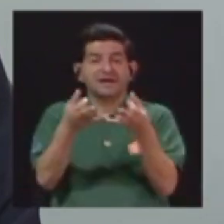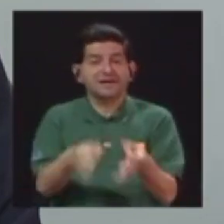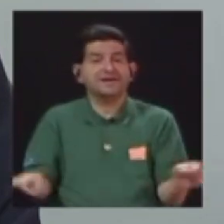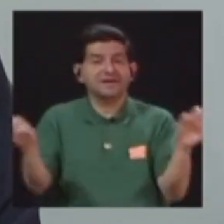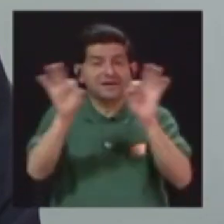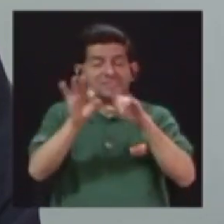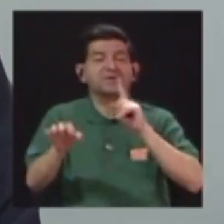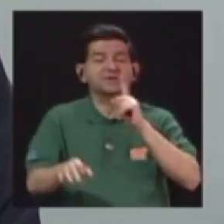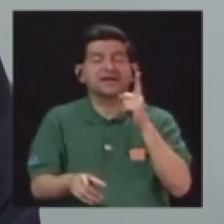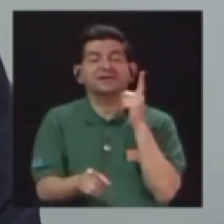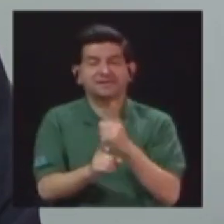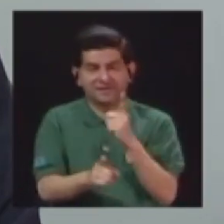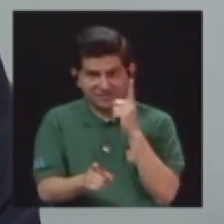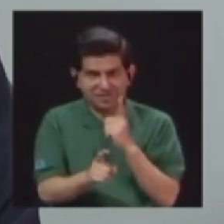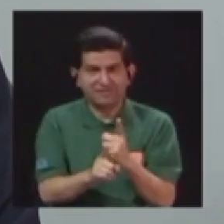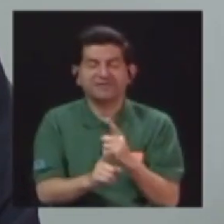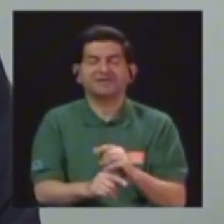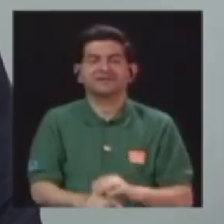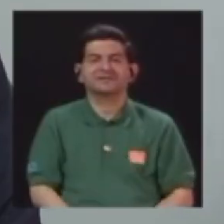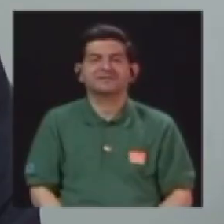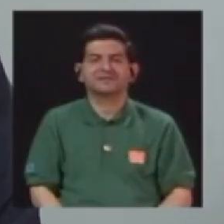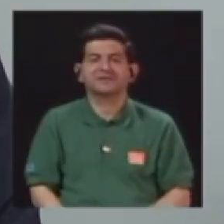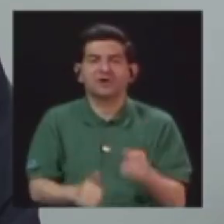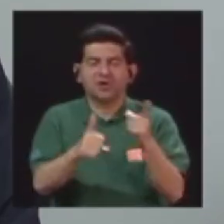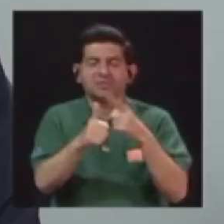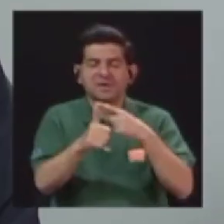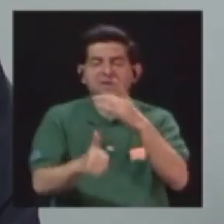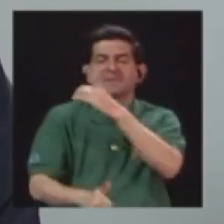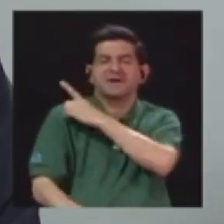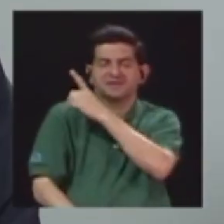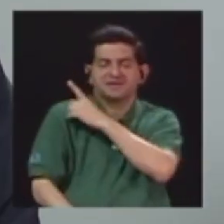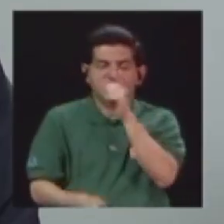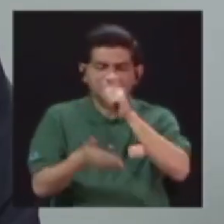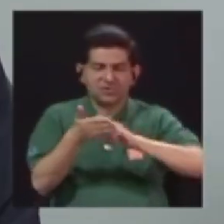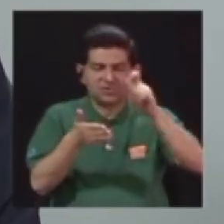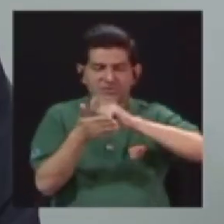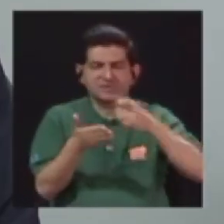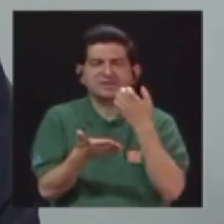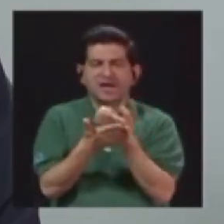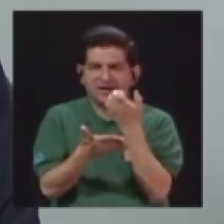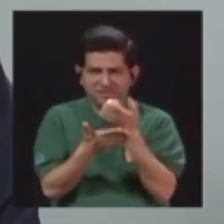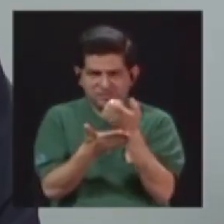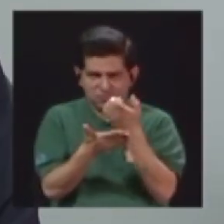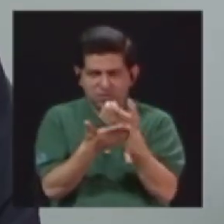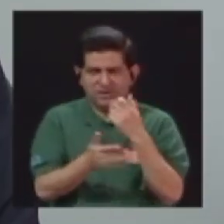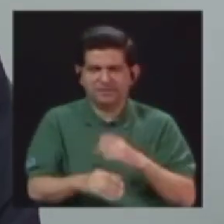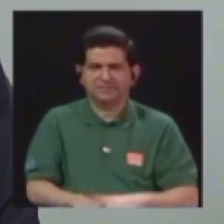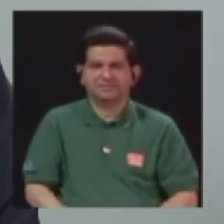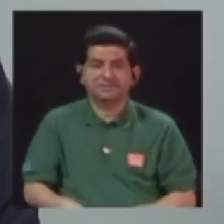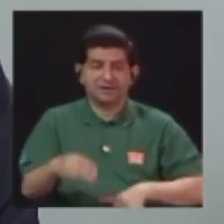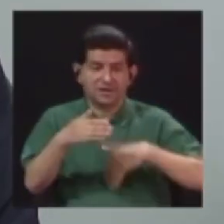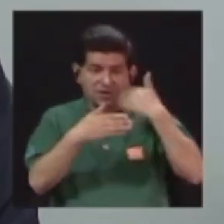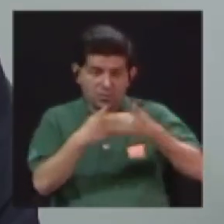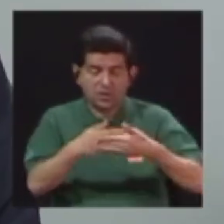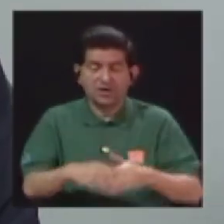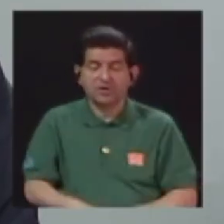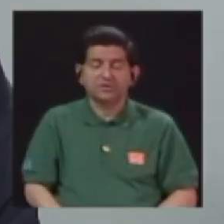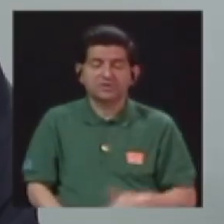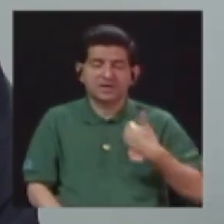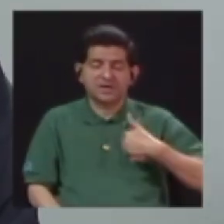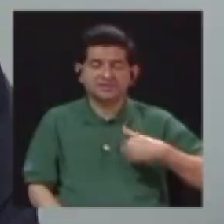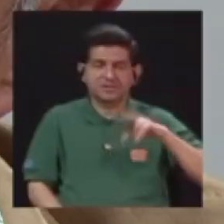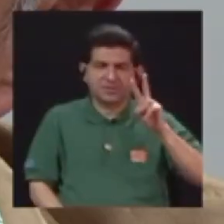decir que efectivamente el primer director de la Escuela de Economía, después de que don Genaro